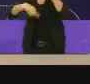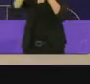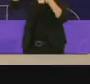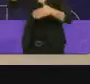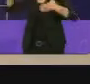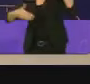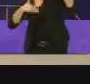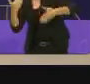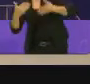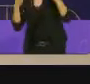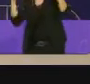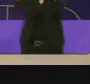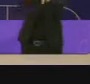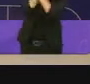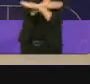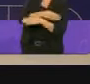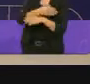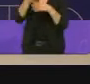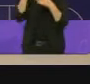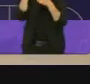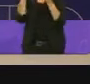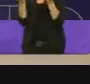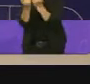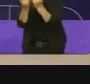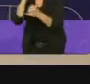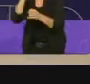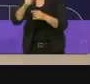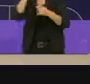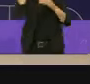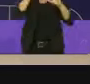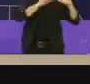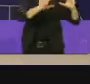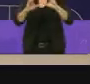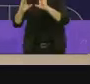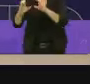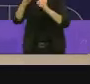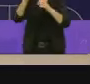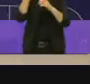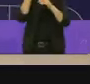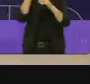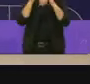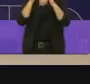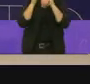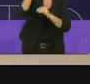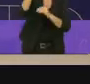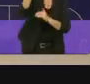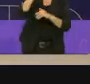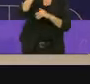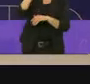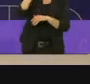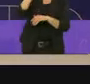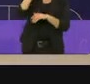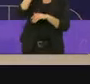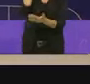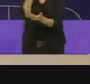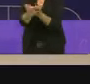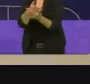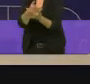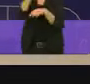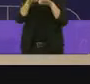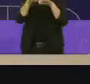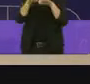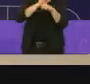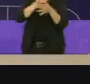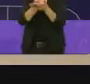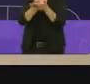supuesto vamos a implementar la licencia de cuidados con goce de sueldo para que cuando te tengas que ausentar de tu trabajo